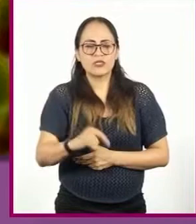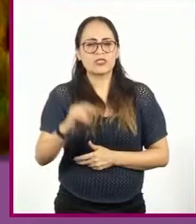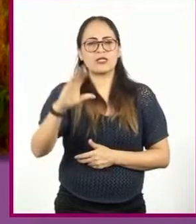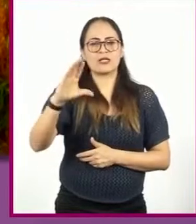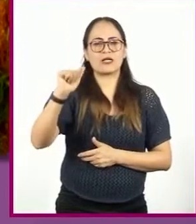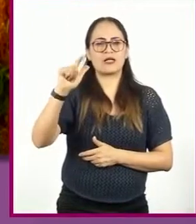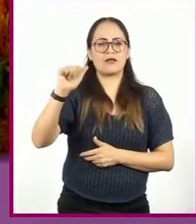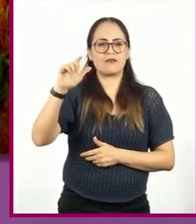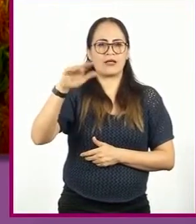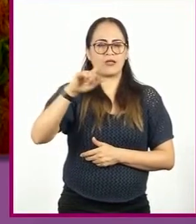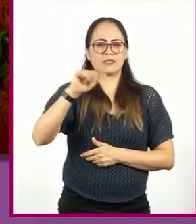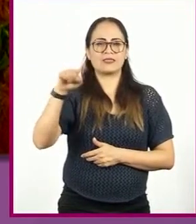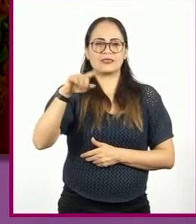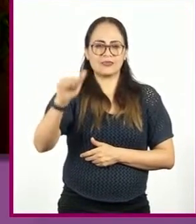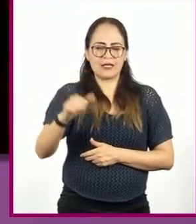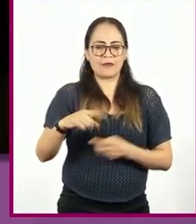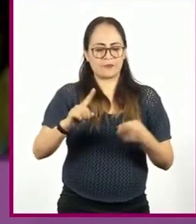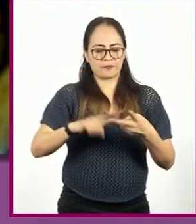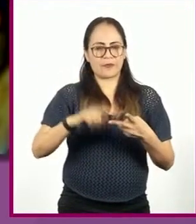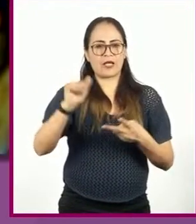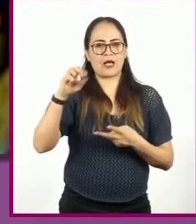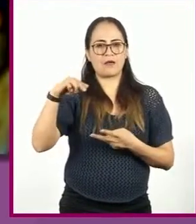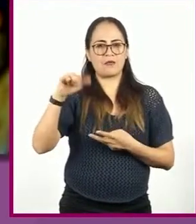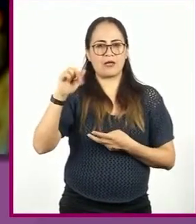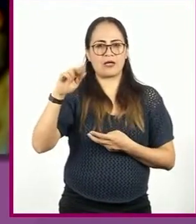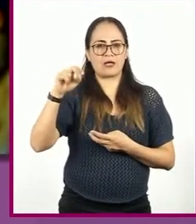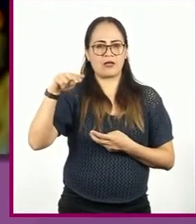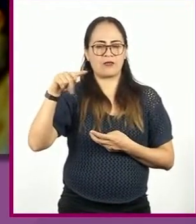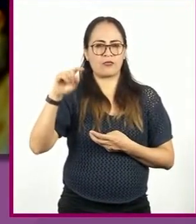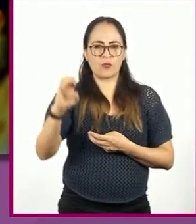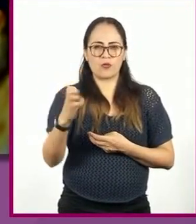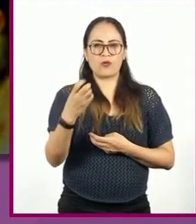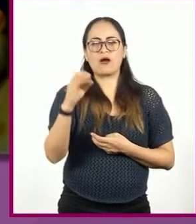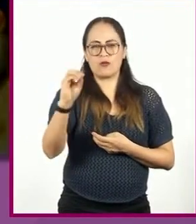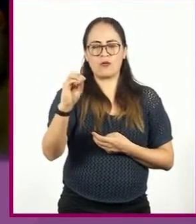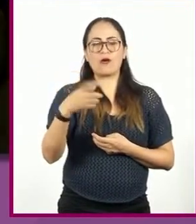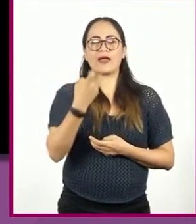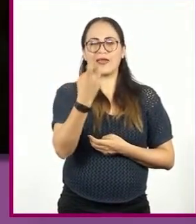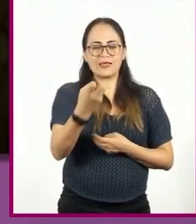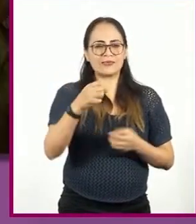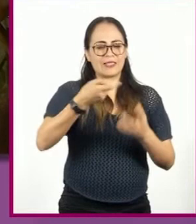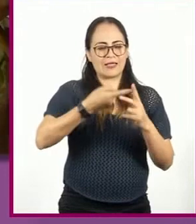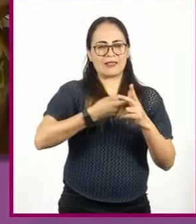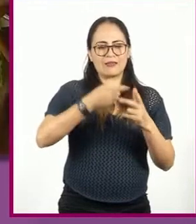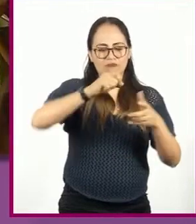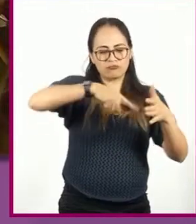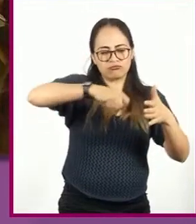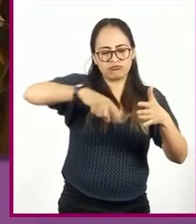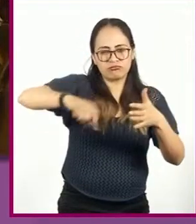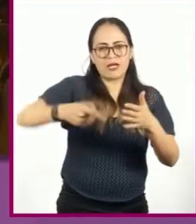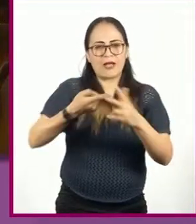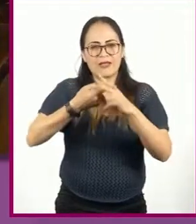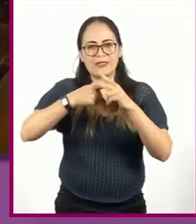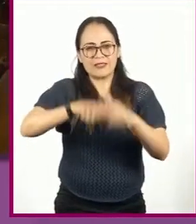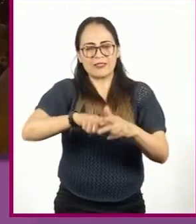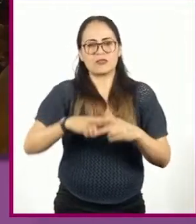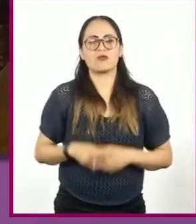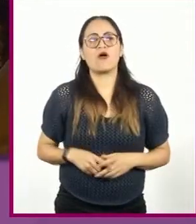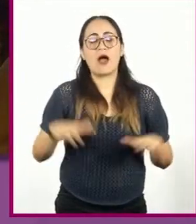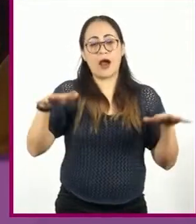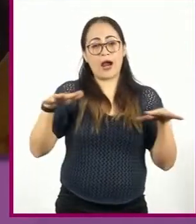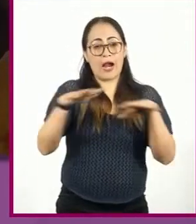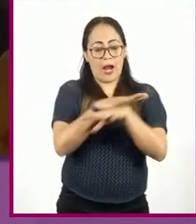calabaza y amaranto. Ese fue el inicio de la agricultura. El tránsito de nómadas